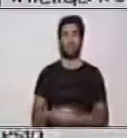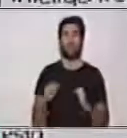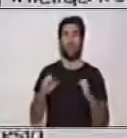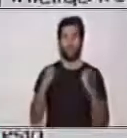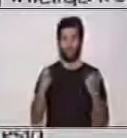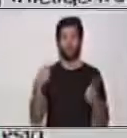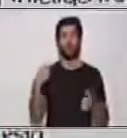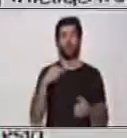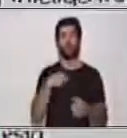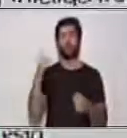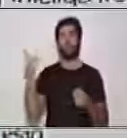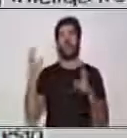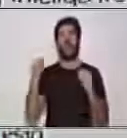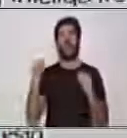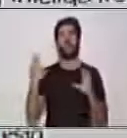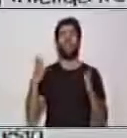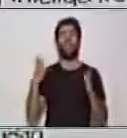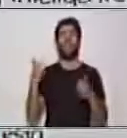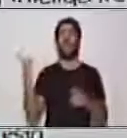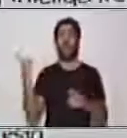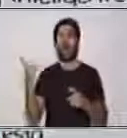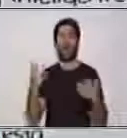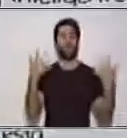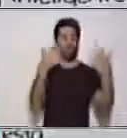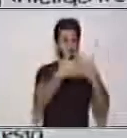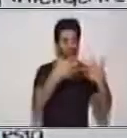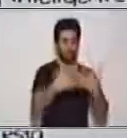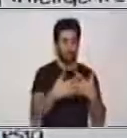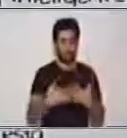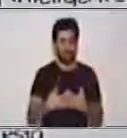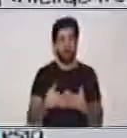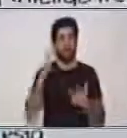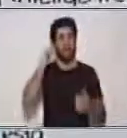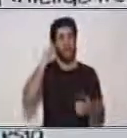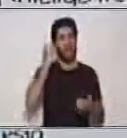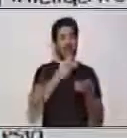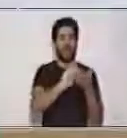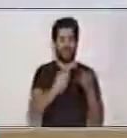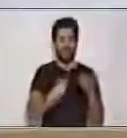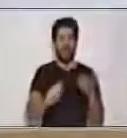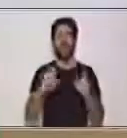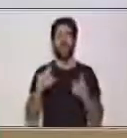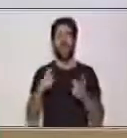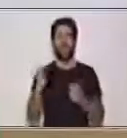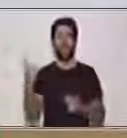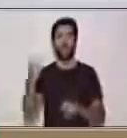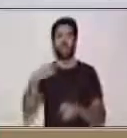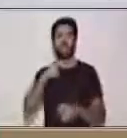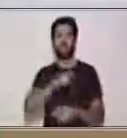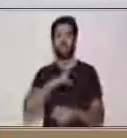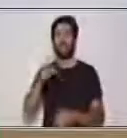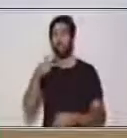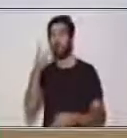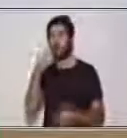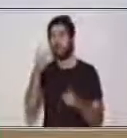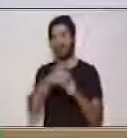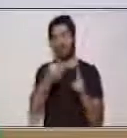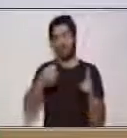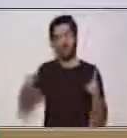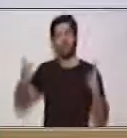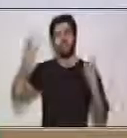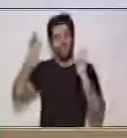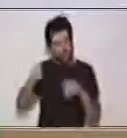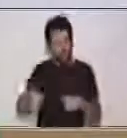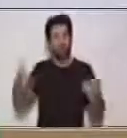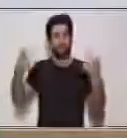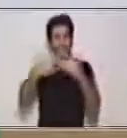hablamos sobre lo que es la concordancia gramatical y la importancia que tiene al momento de redactar